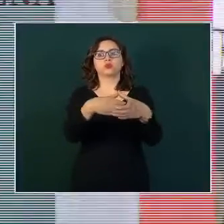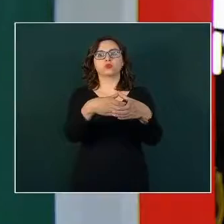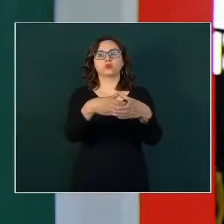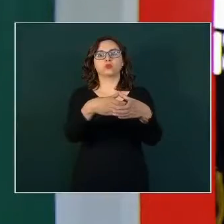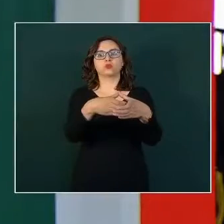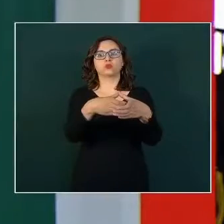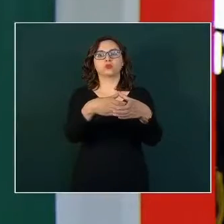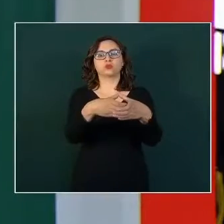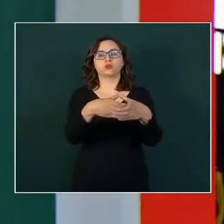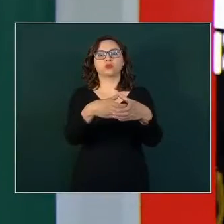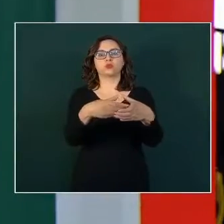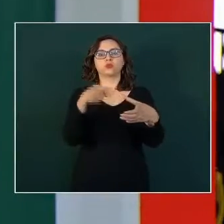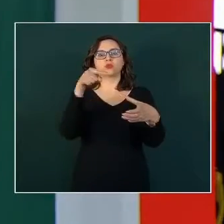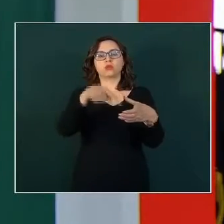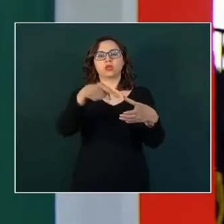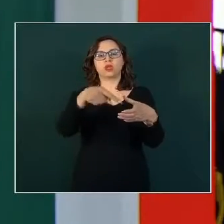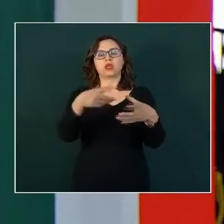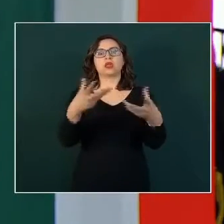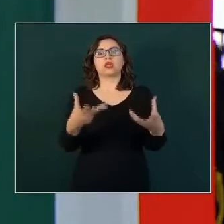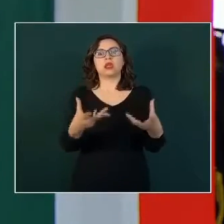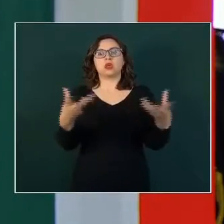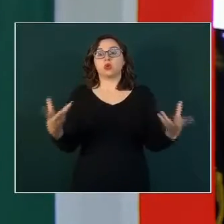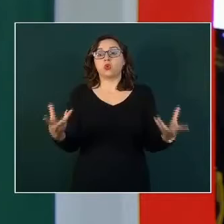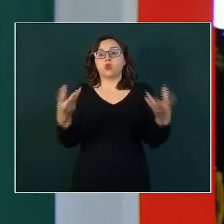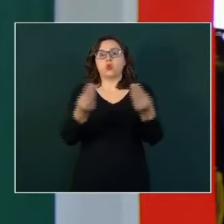Estado Mayor Conjunto.